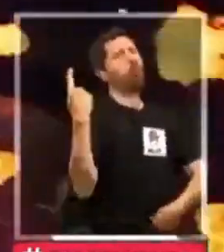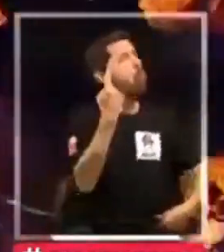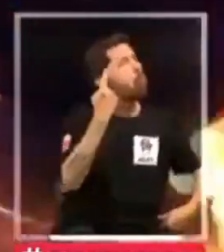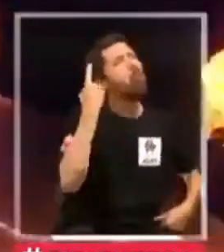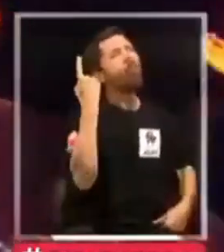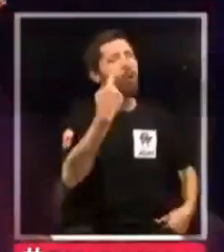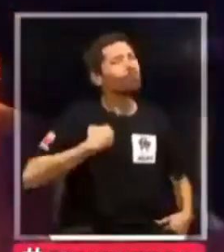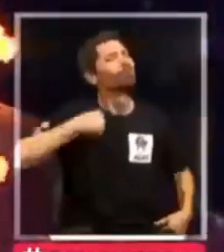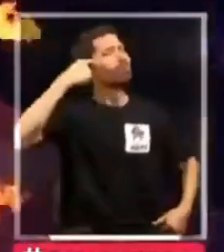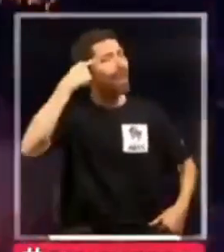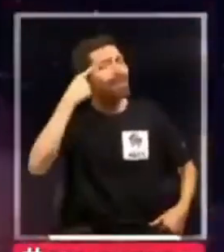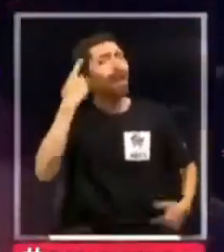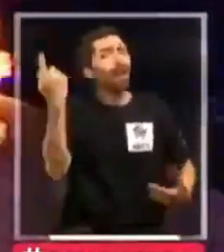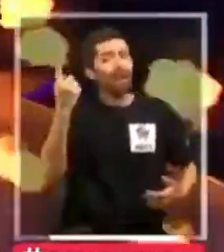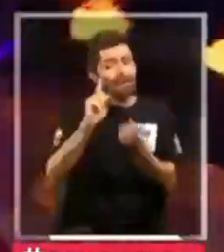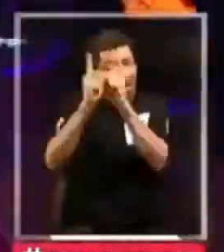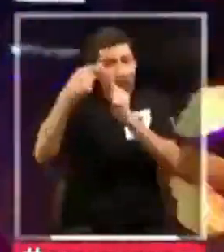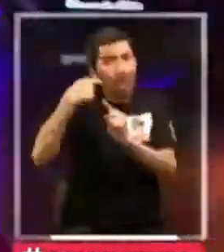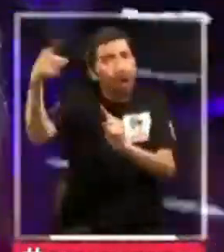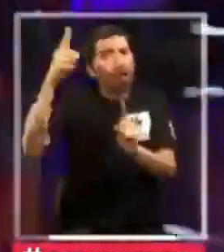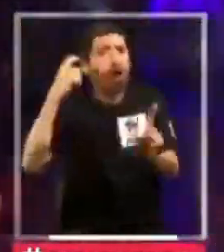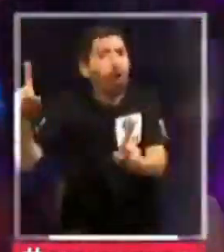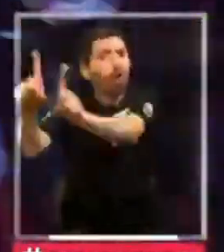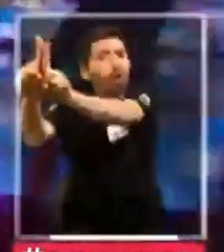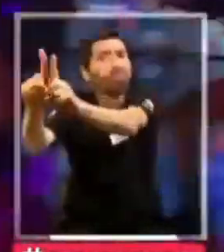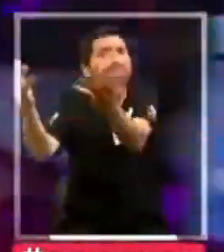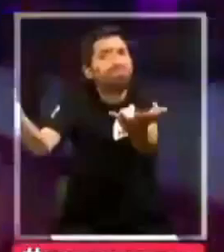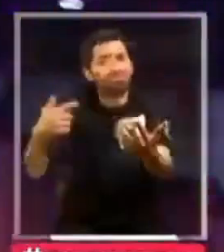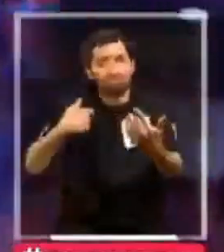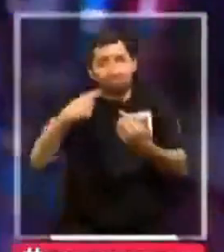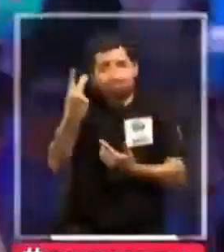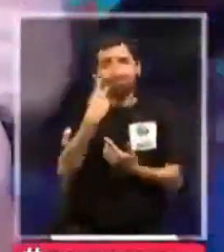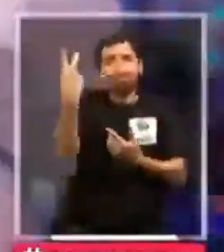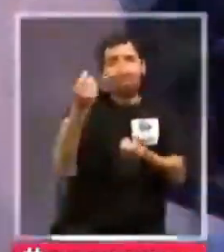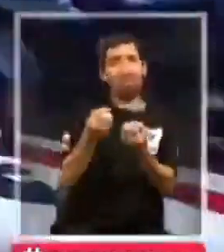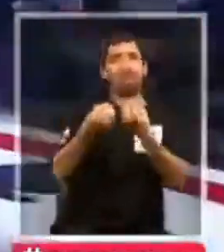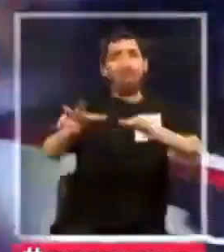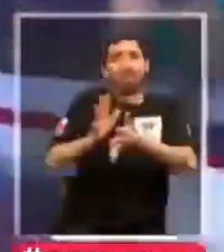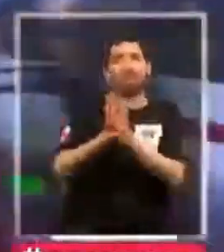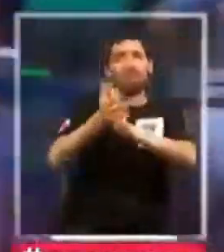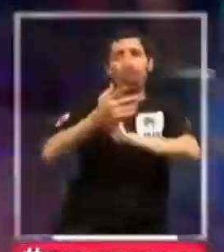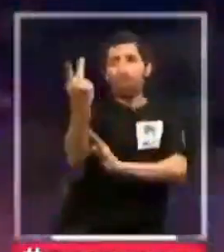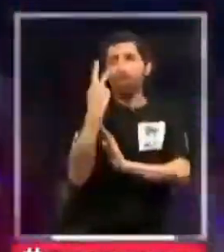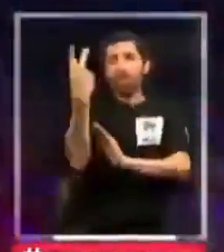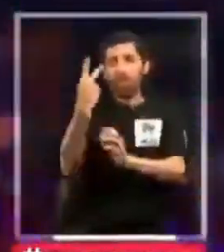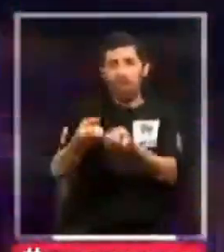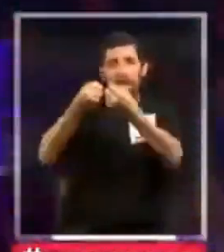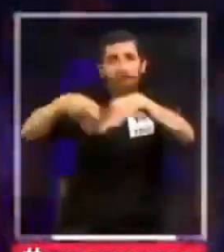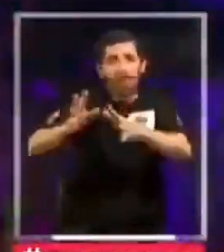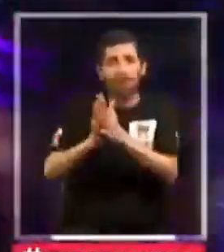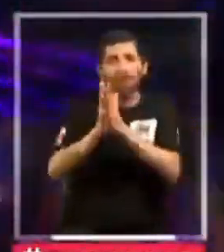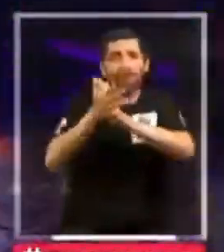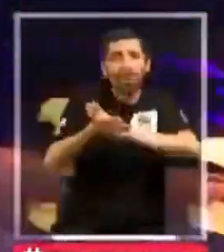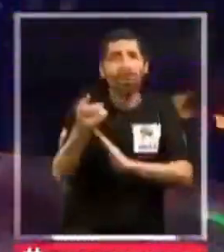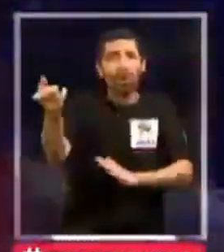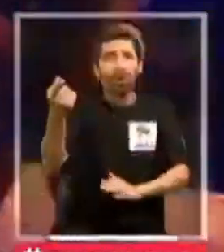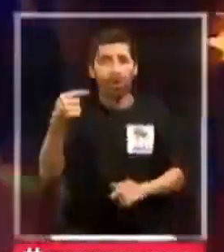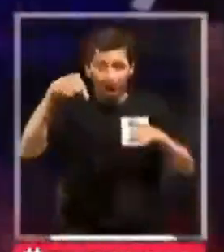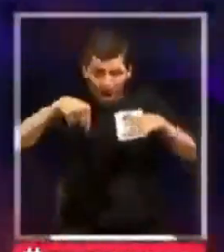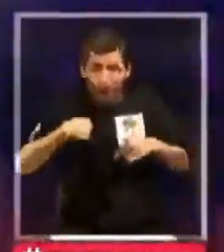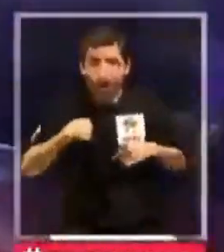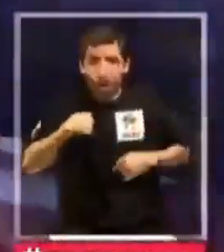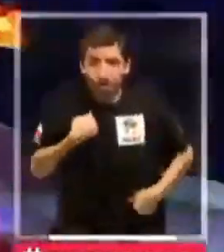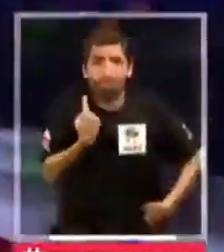solo pensando en que me cambiaste por otro. Pensando en cómo lo perdimos todo. Pensando en cómo lo perdimos. Ya que